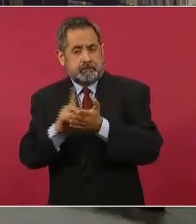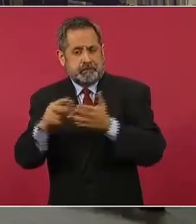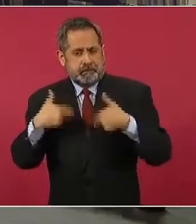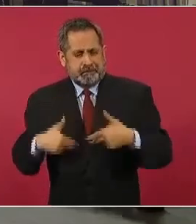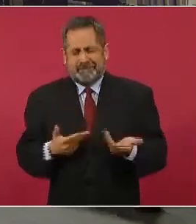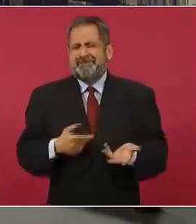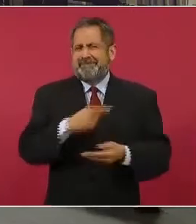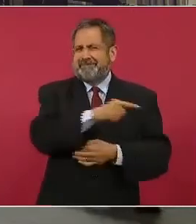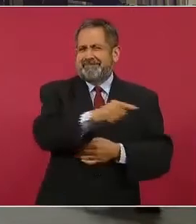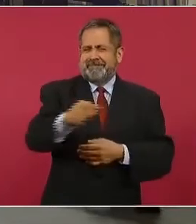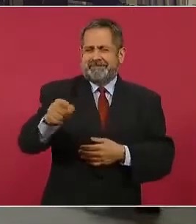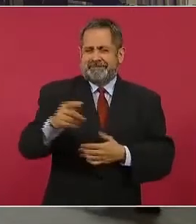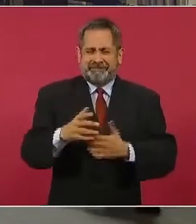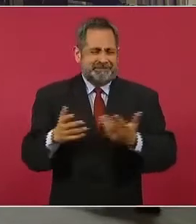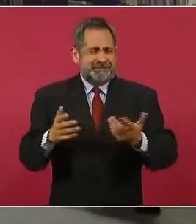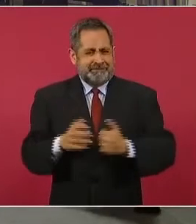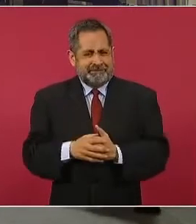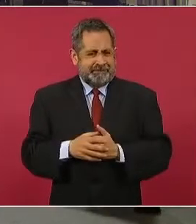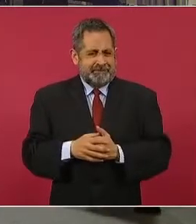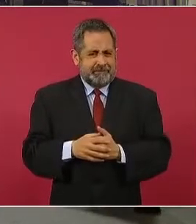y oficinas para todo.